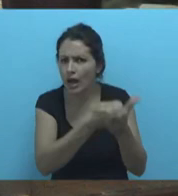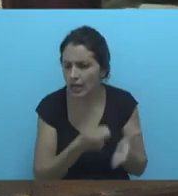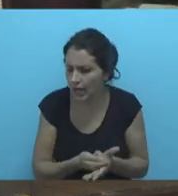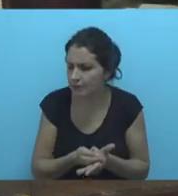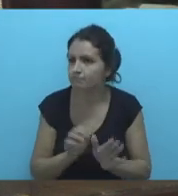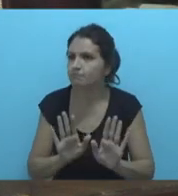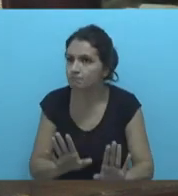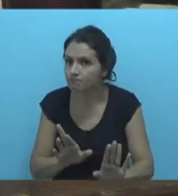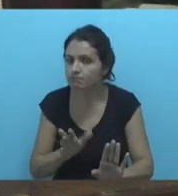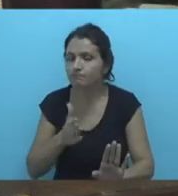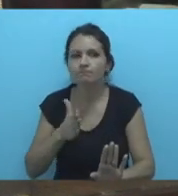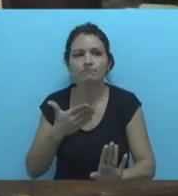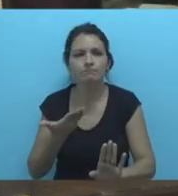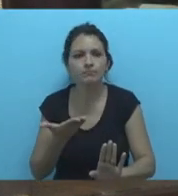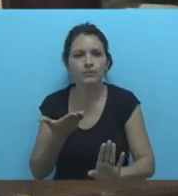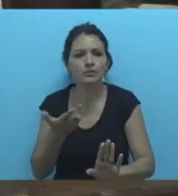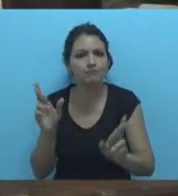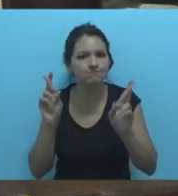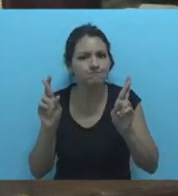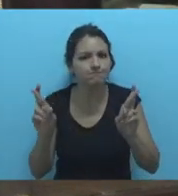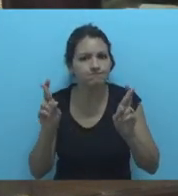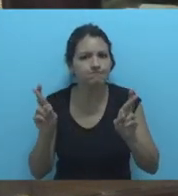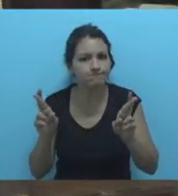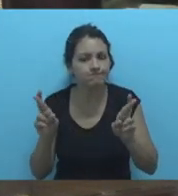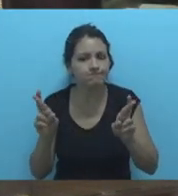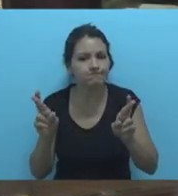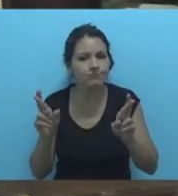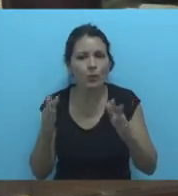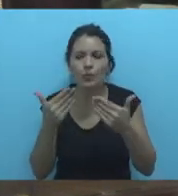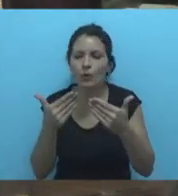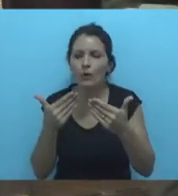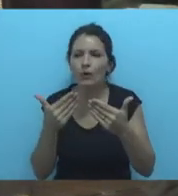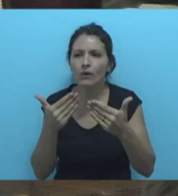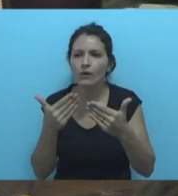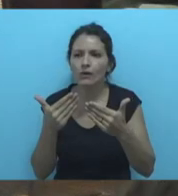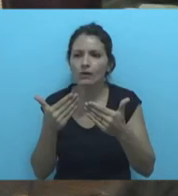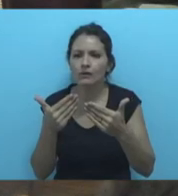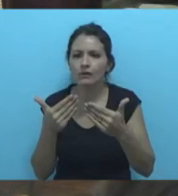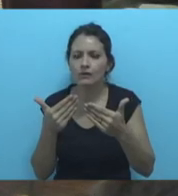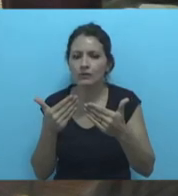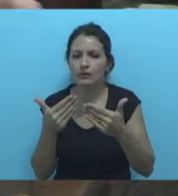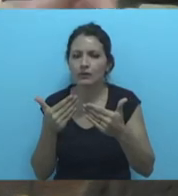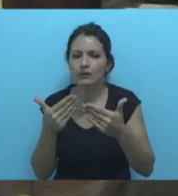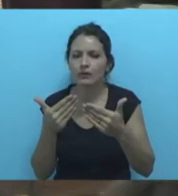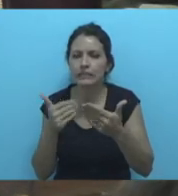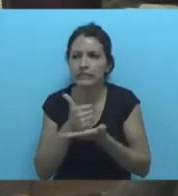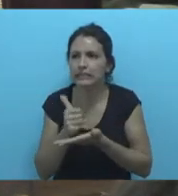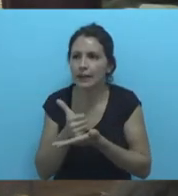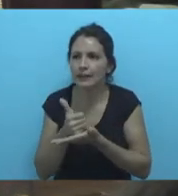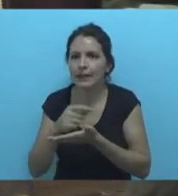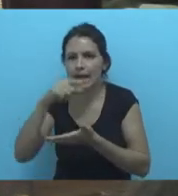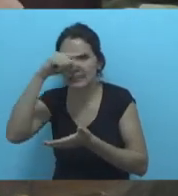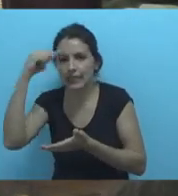démonos todos la mano, che, porque esto es para los santafesinos y santafesinas y recordemos que votamos en esta casa que todo lo que